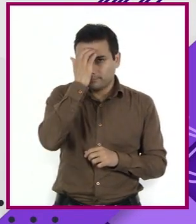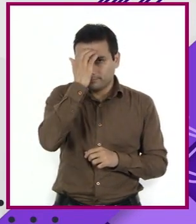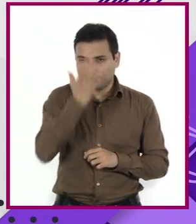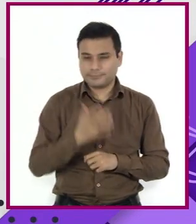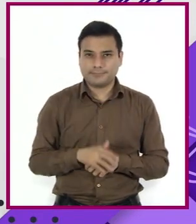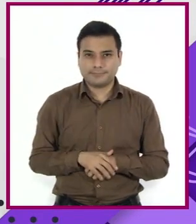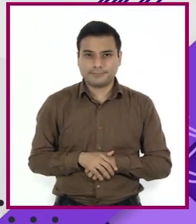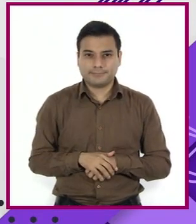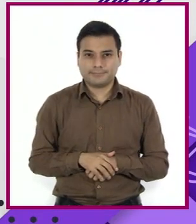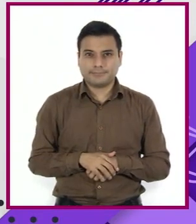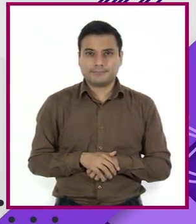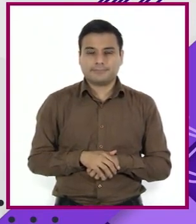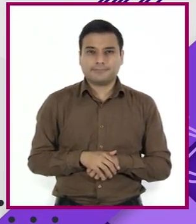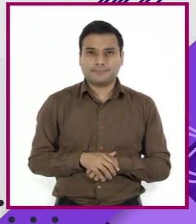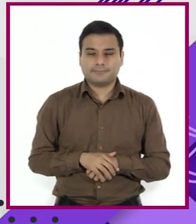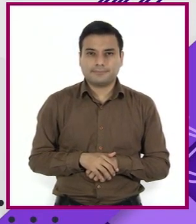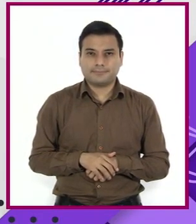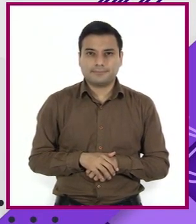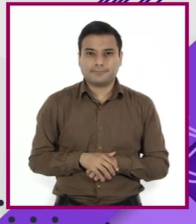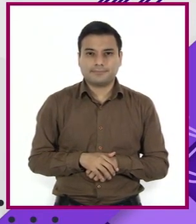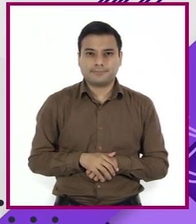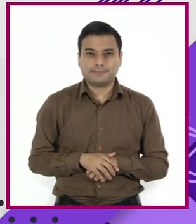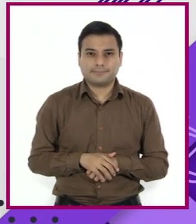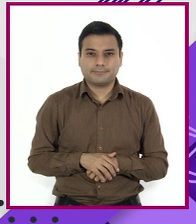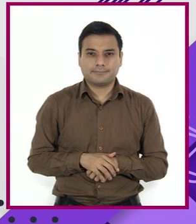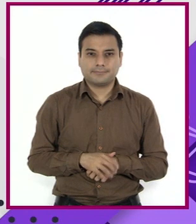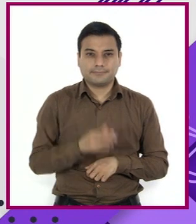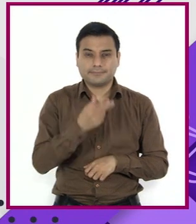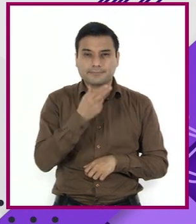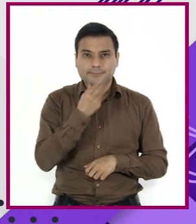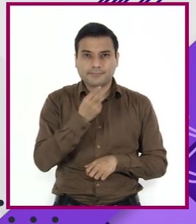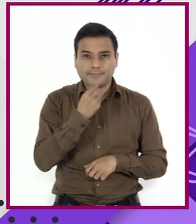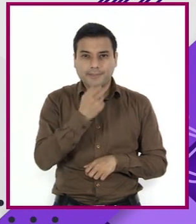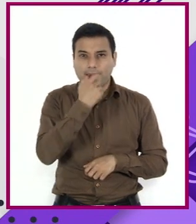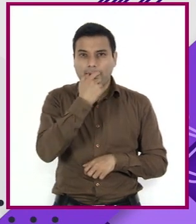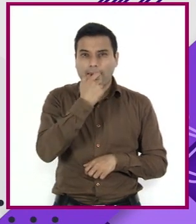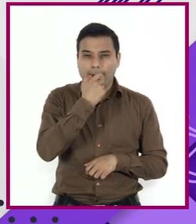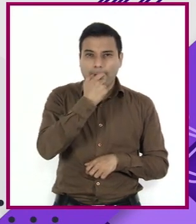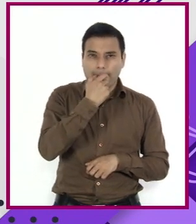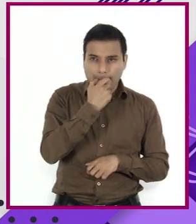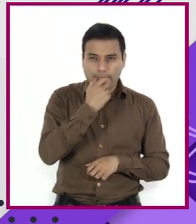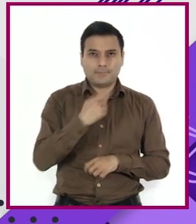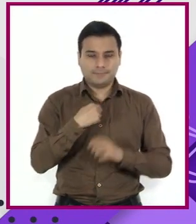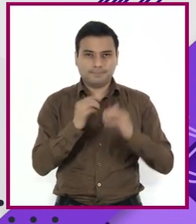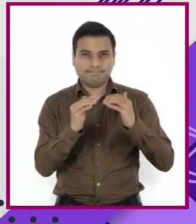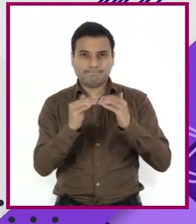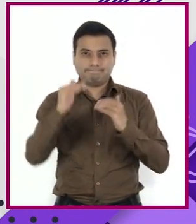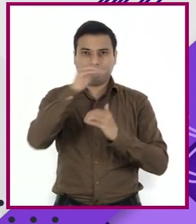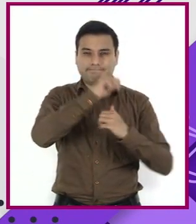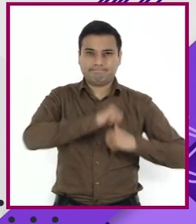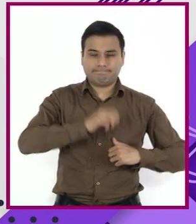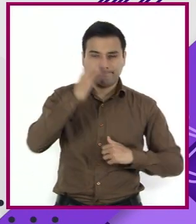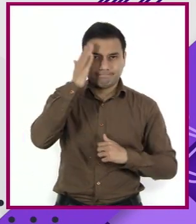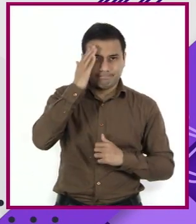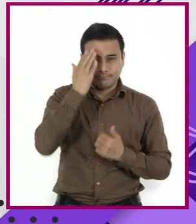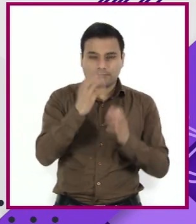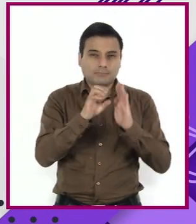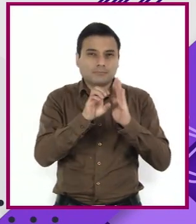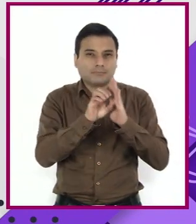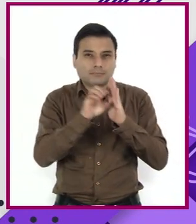Aspecto moral. Posee una serie de valores que le otorgan superioridad moral. Por